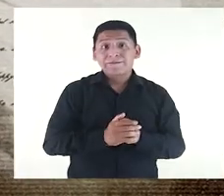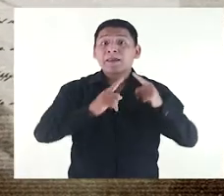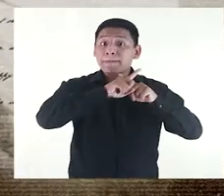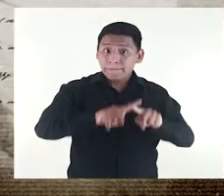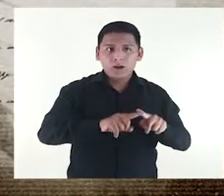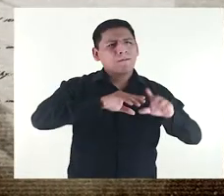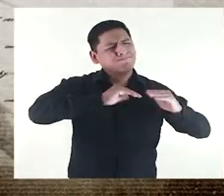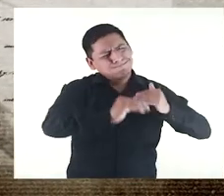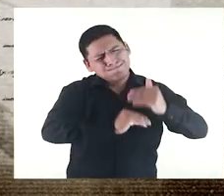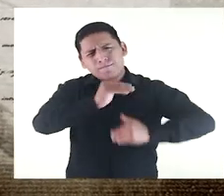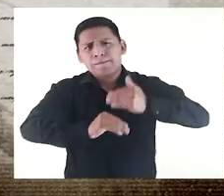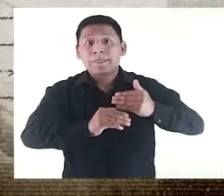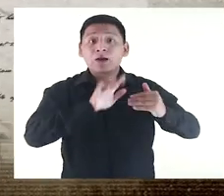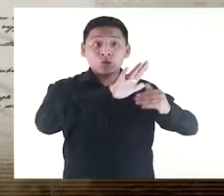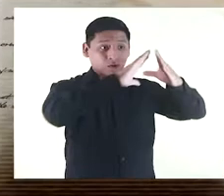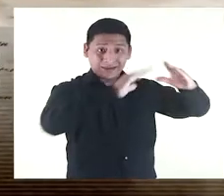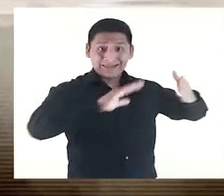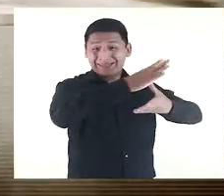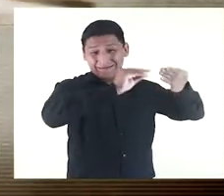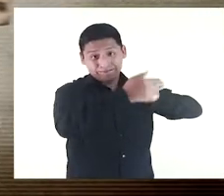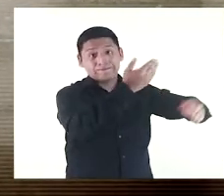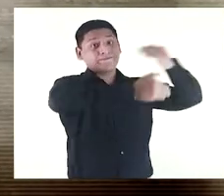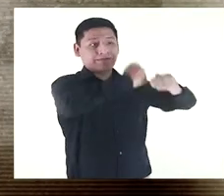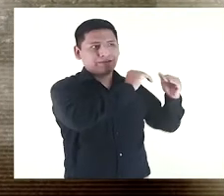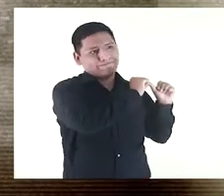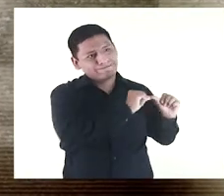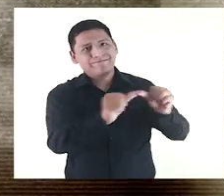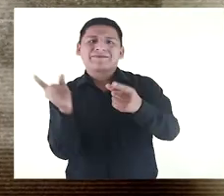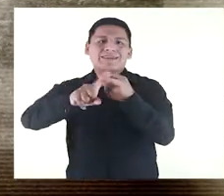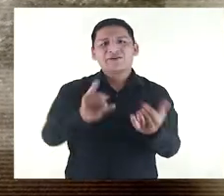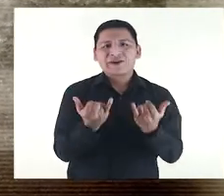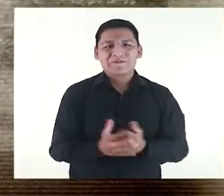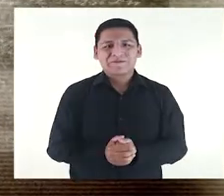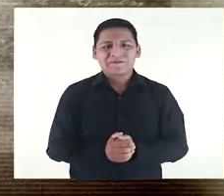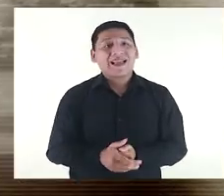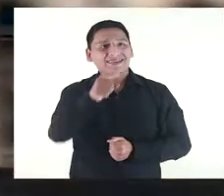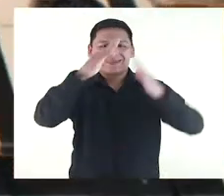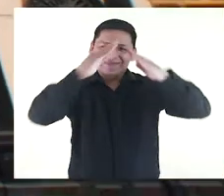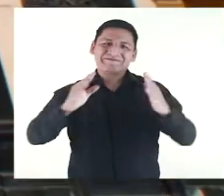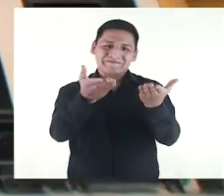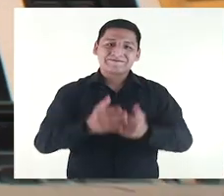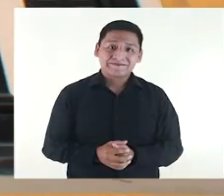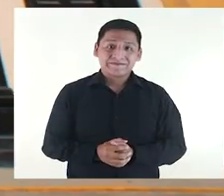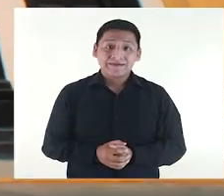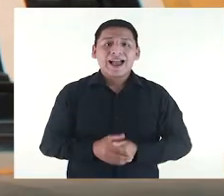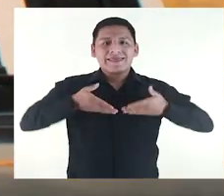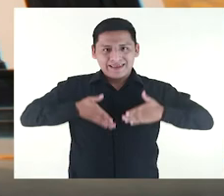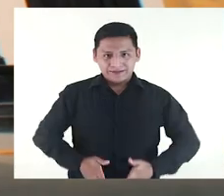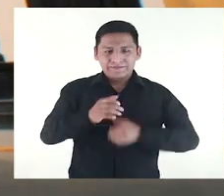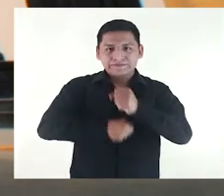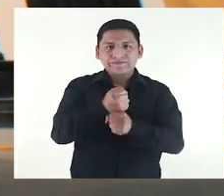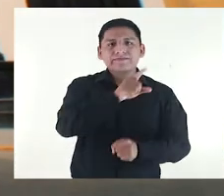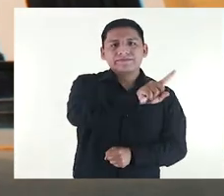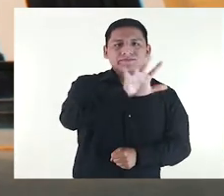lo que ha sucedido muchas veces es que la traza de la casa original se mantiene a través del tiempo. Así ha sido aquí también. Nació